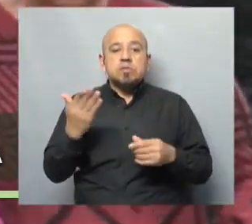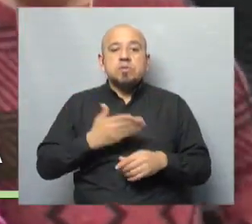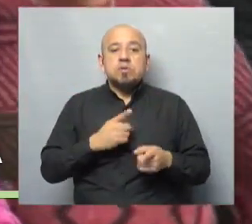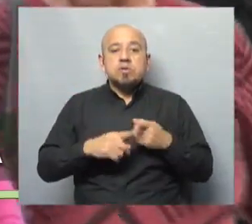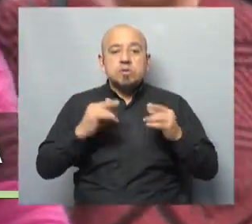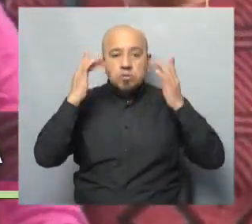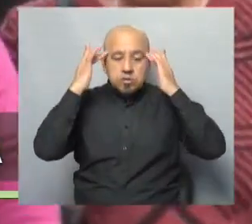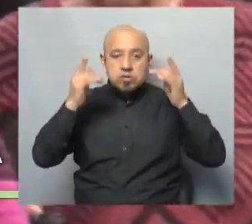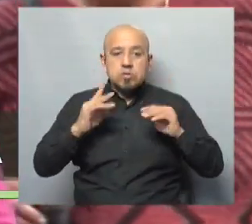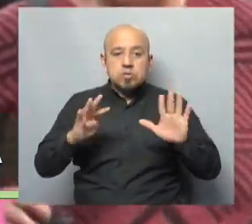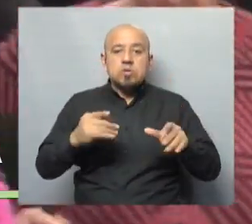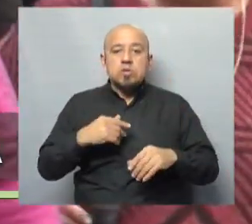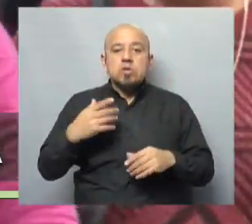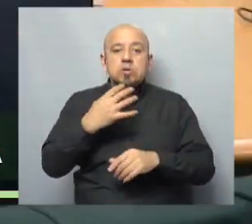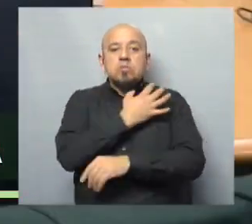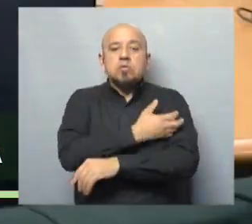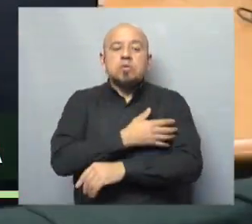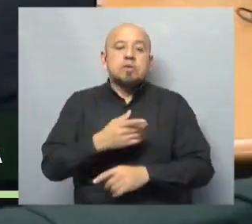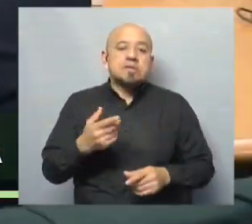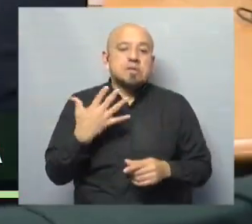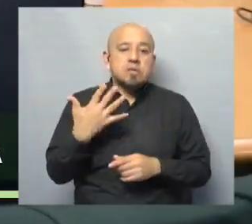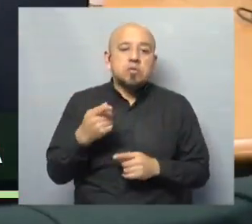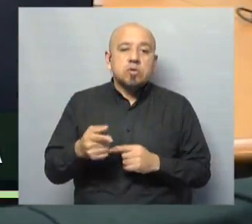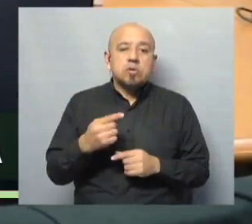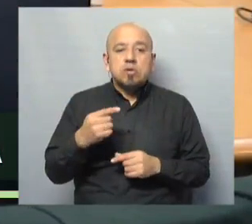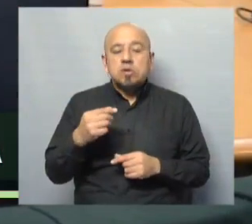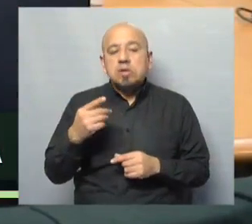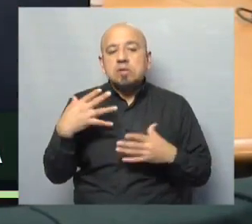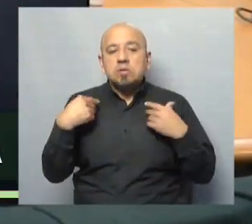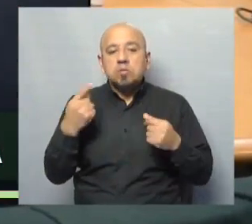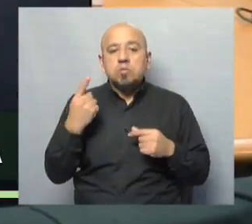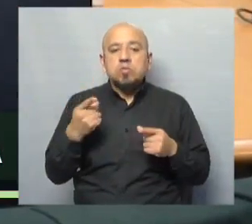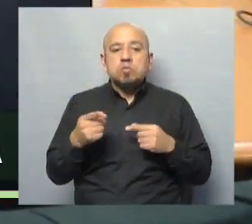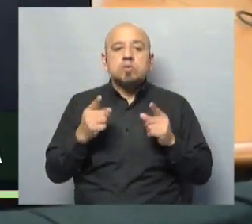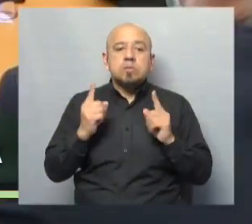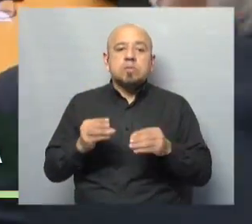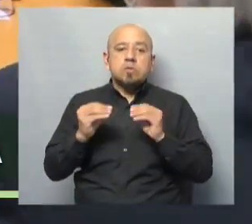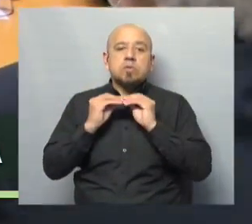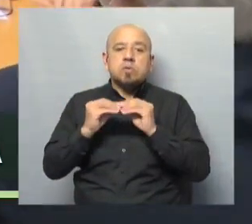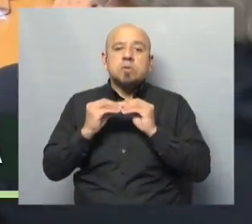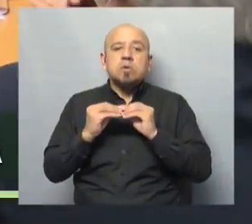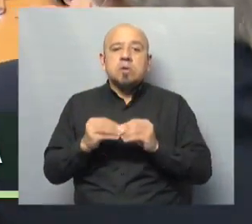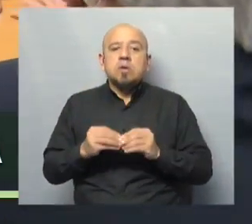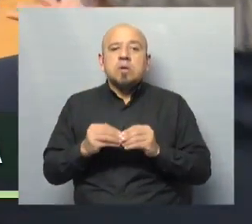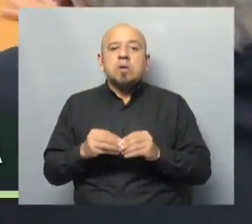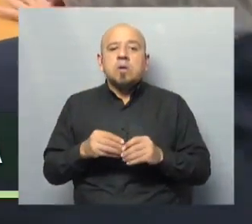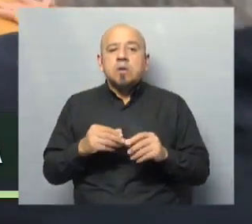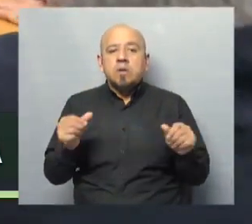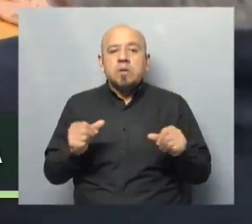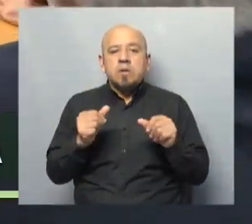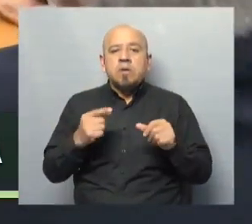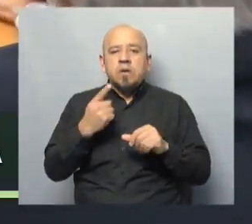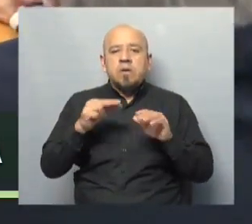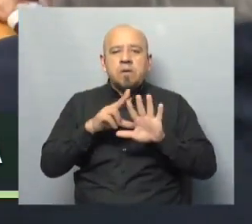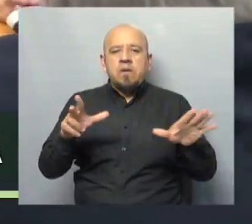9 la pobreza 5 y la salud 1 la oficina también consultó en un trabajo vinculado a la anterior y realizado entre el